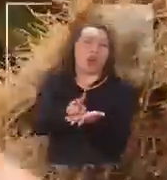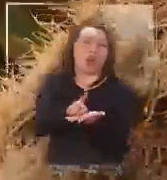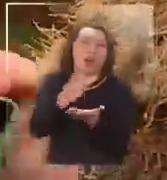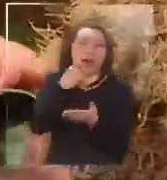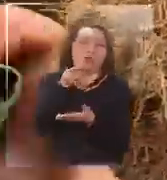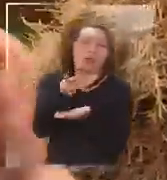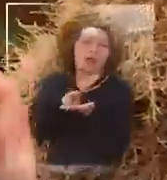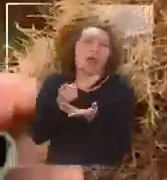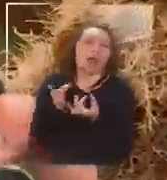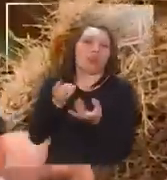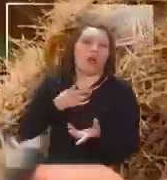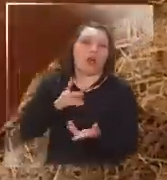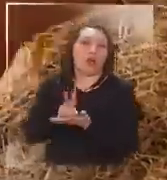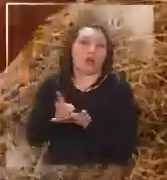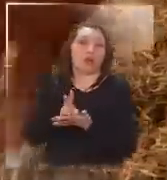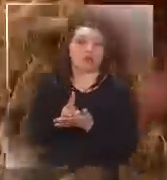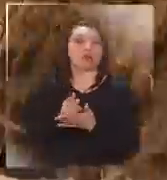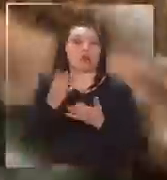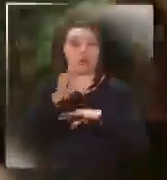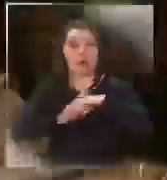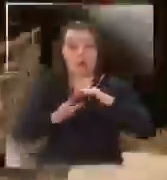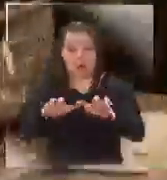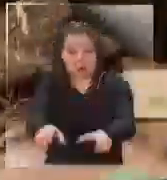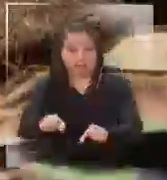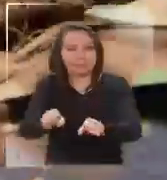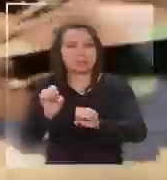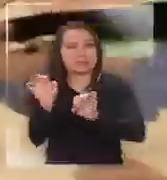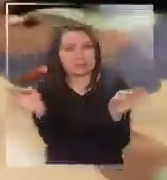duele! Vamos, hijo, vamos. Con las dos manos, con las dos manos.